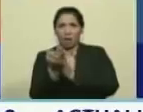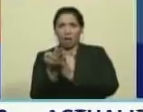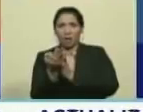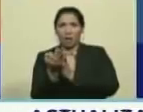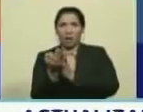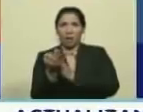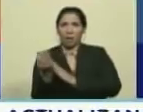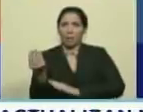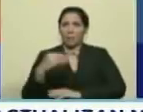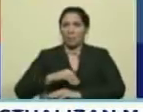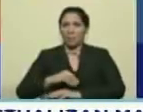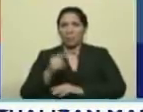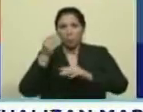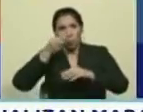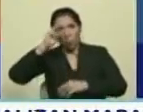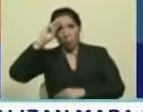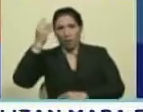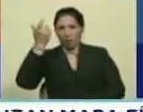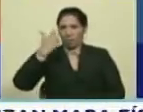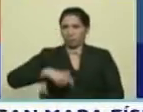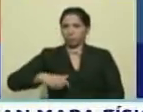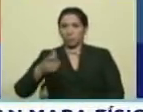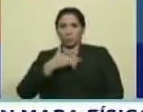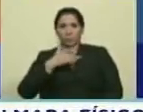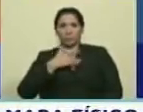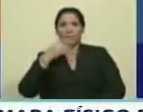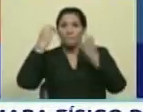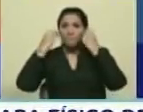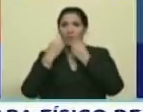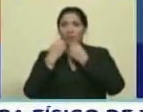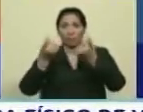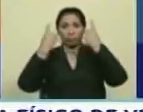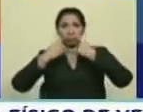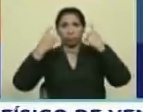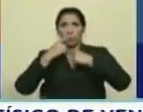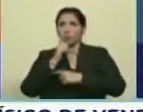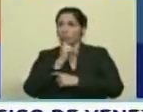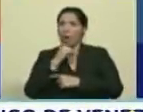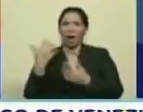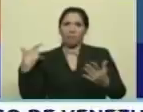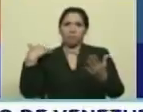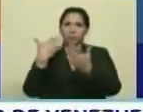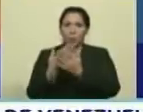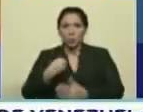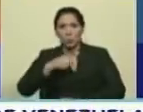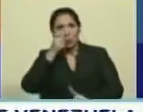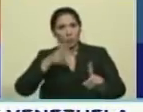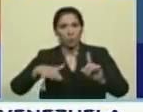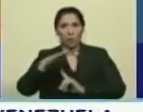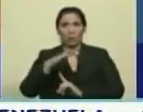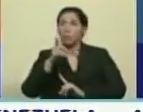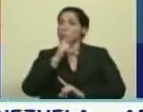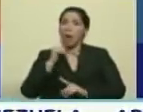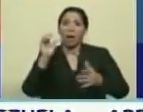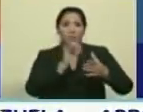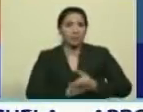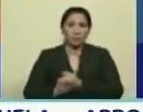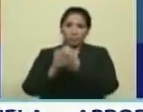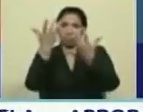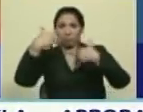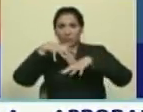martiano de los cubanos. Fidel nos enseñó que no tienen por venir nuestros pueblos sin la unidad, sin la